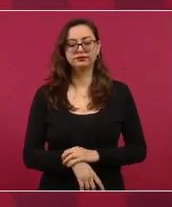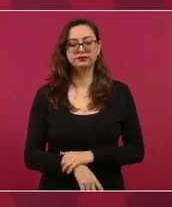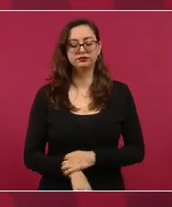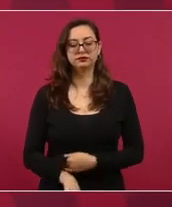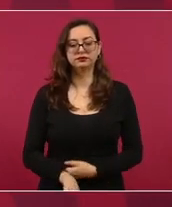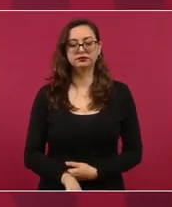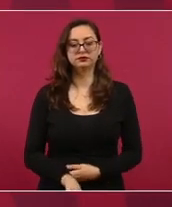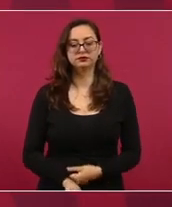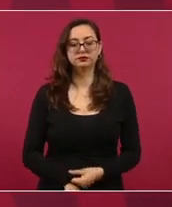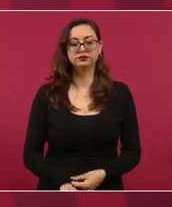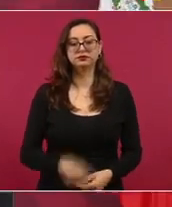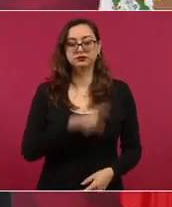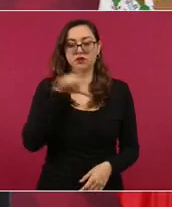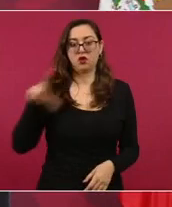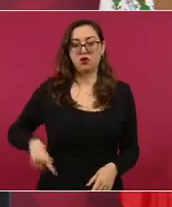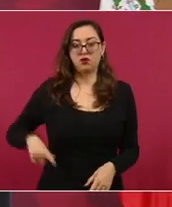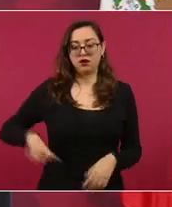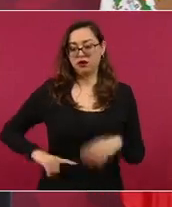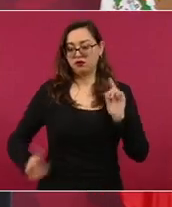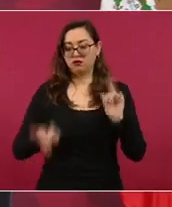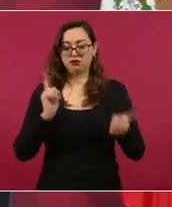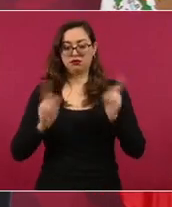declaró el gobernador de Texas,